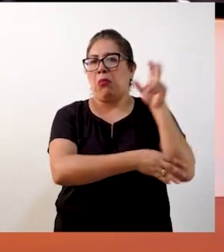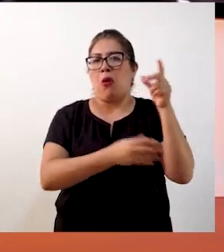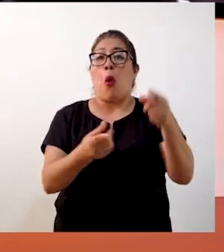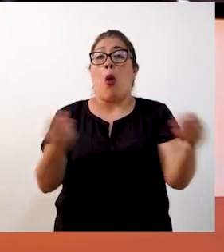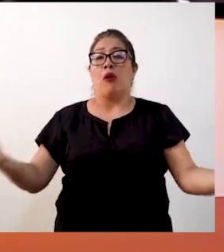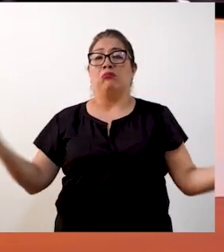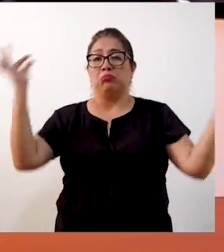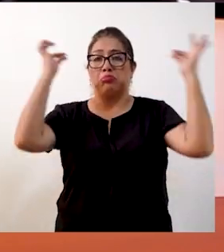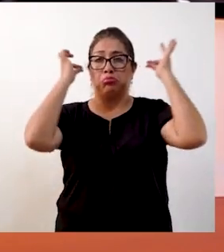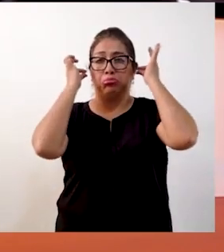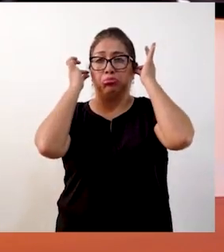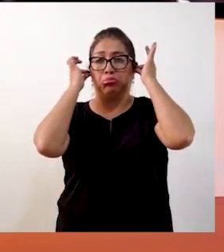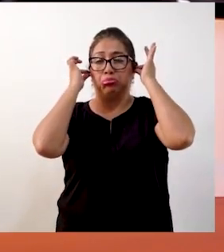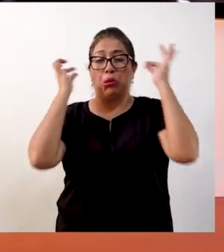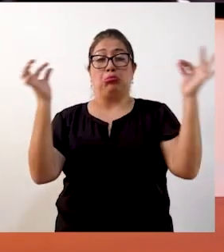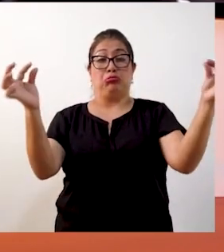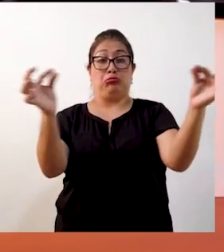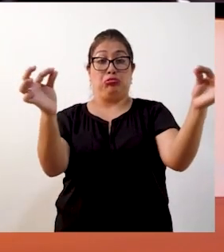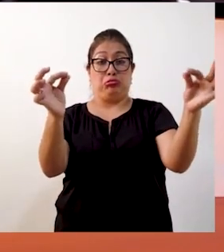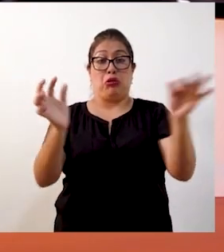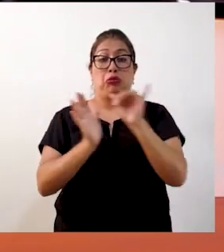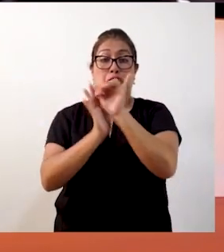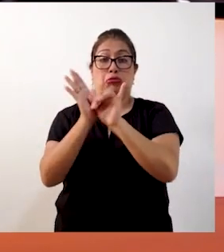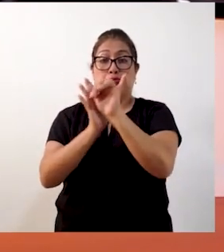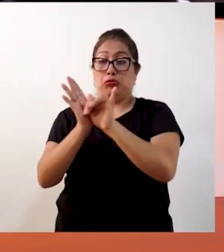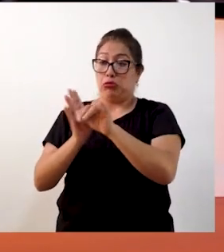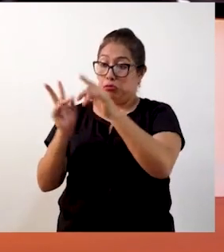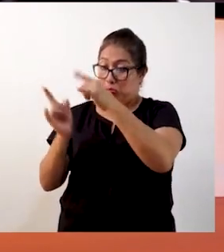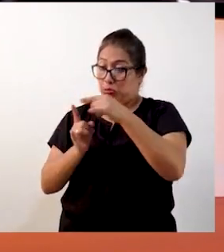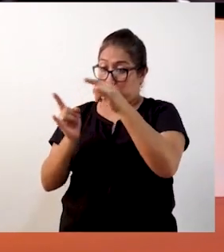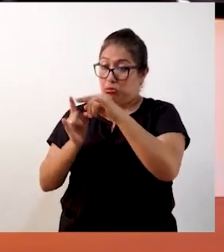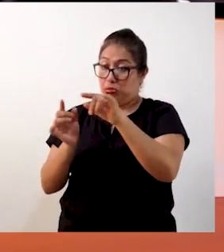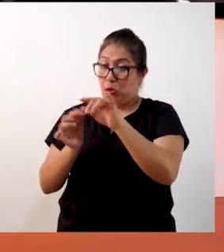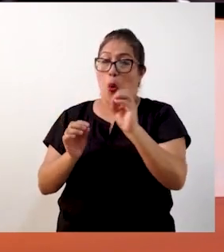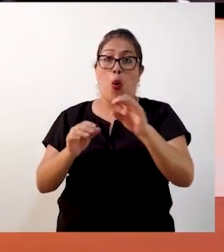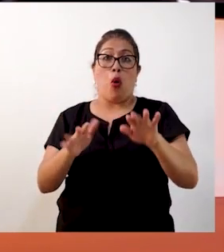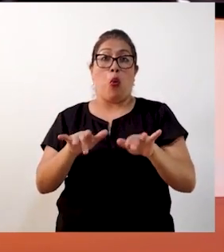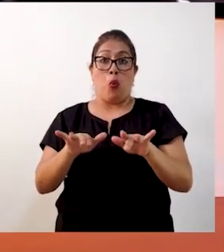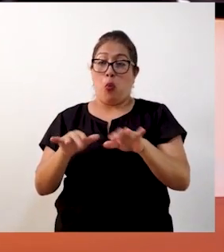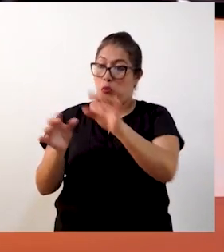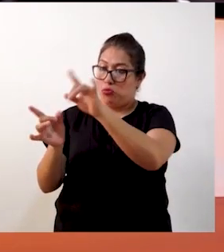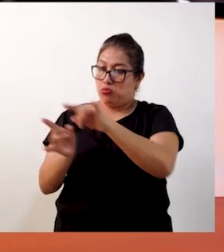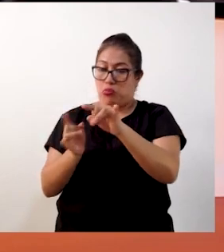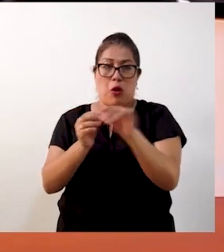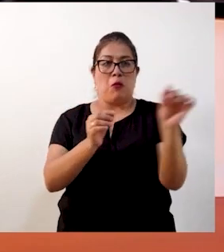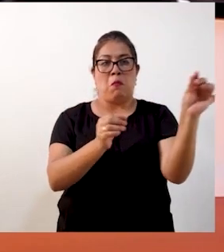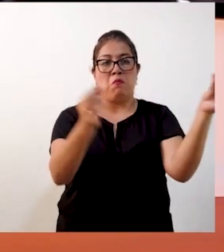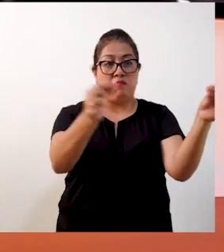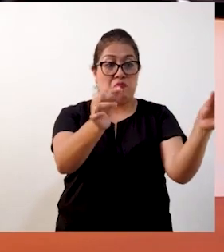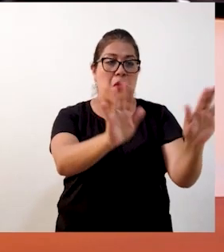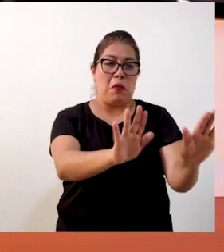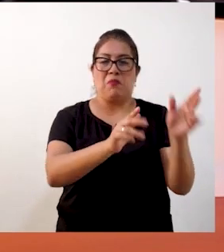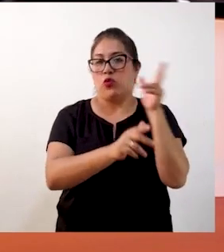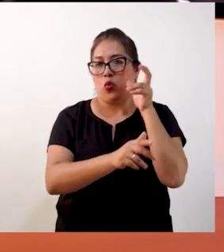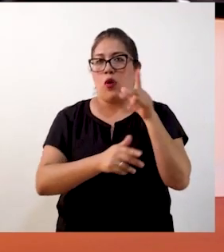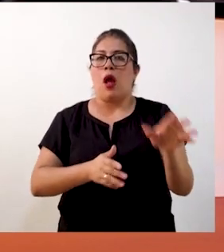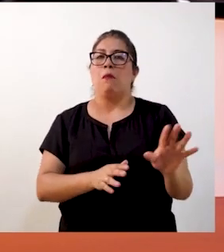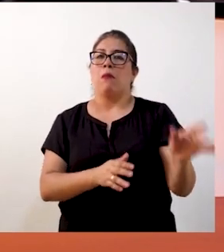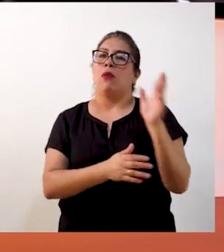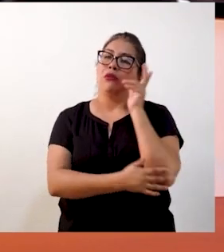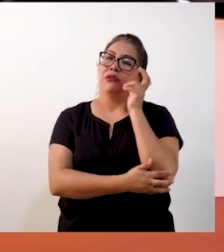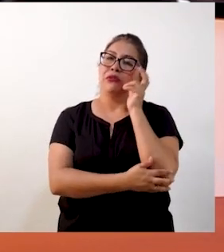ponen unos audífonos, le prenden el YouTube o la computadora y escuchan un audiolibro.